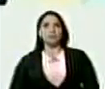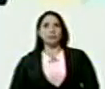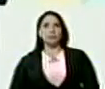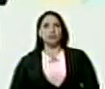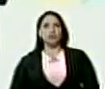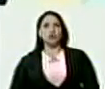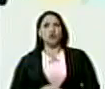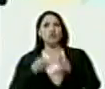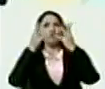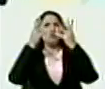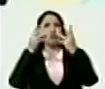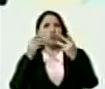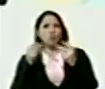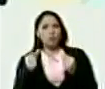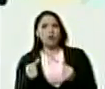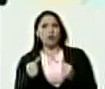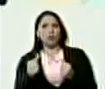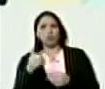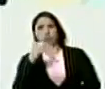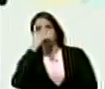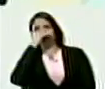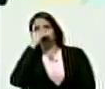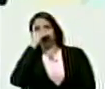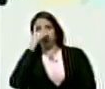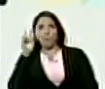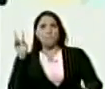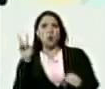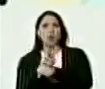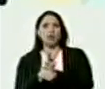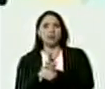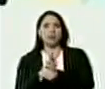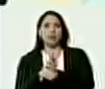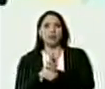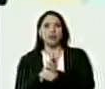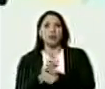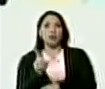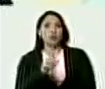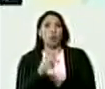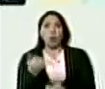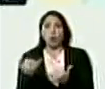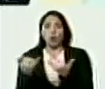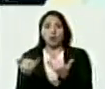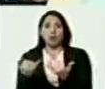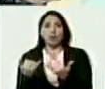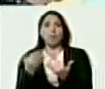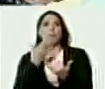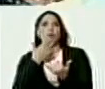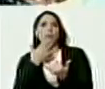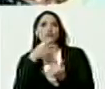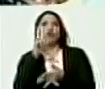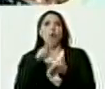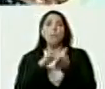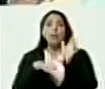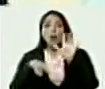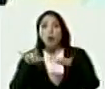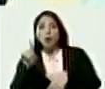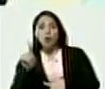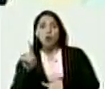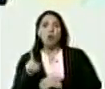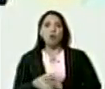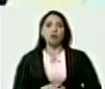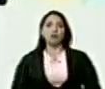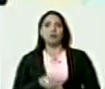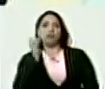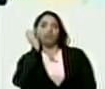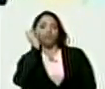indicadores de criminalidad y violencia, y que no desde ahorita, desde el 2011 que se